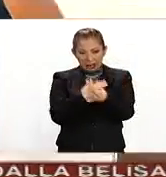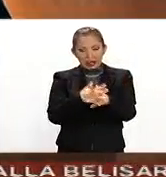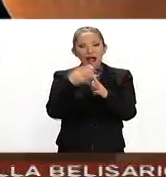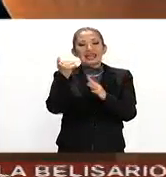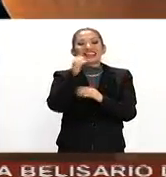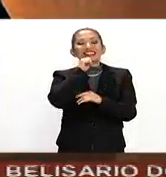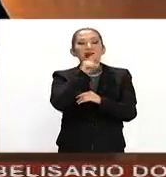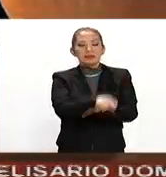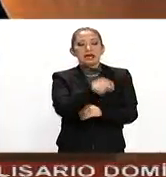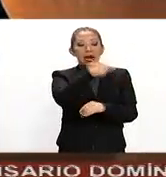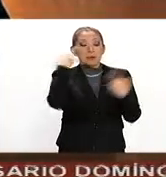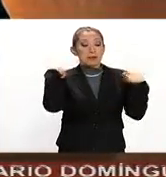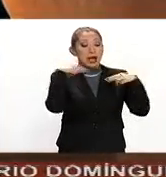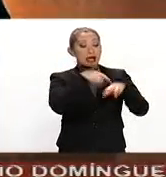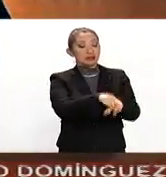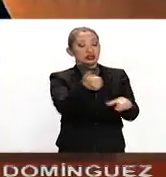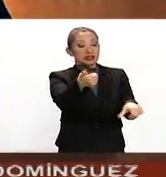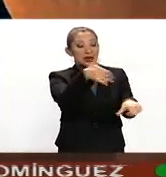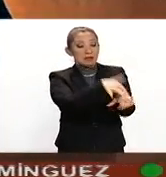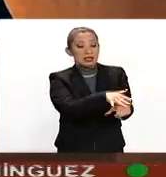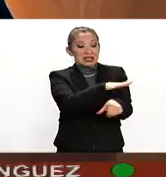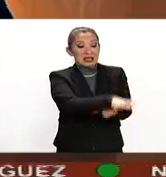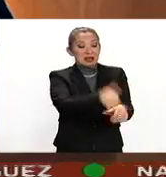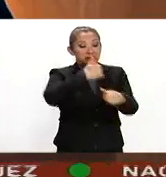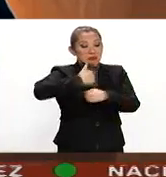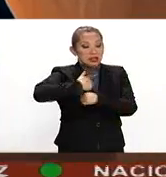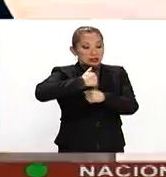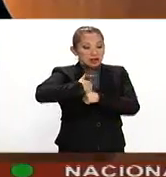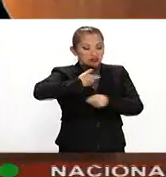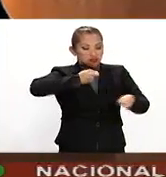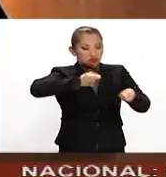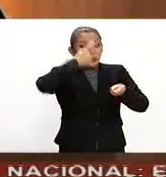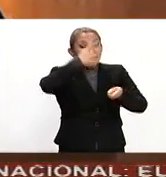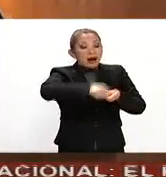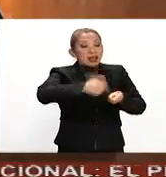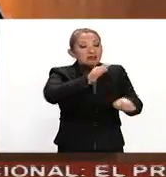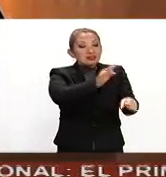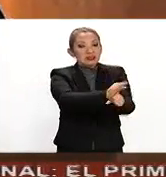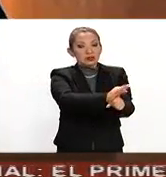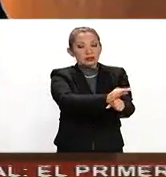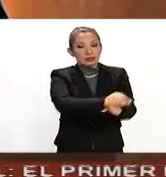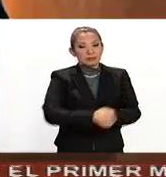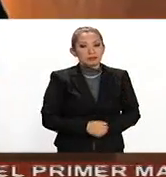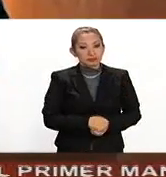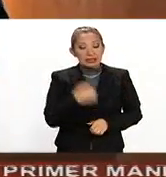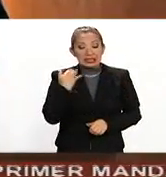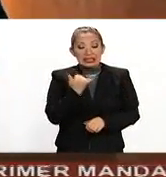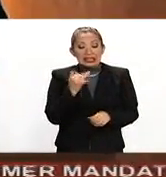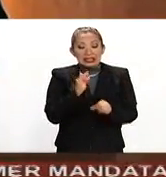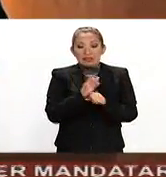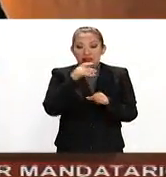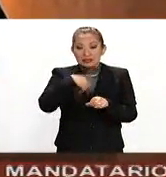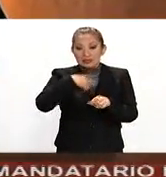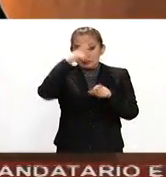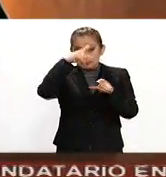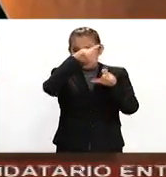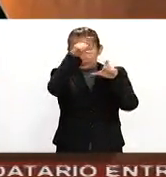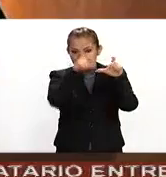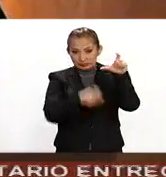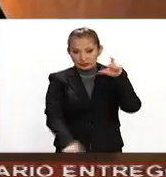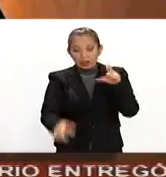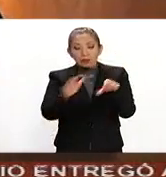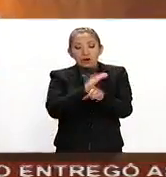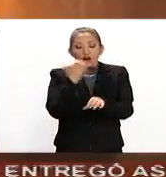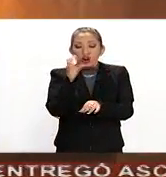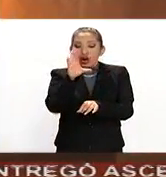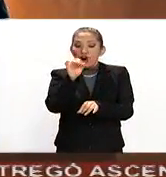y también maestro en Administración Militar para la Seguridad y Defensa Nacionales por